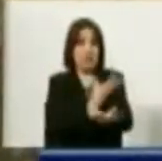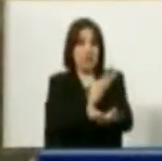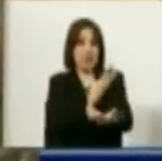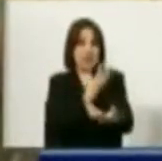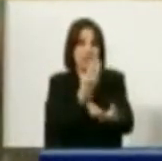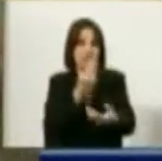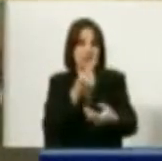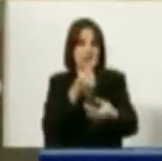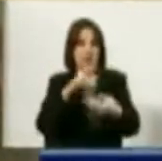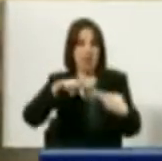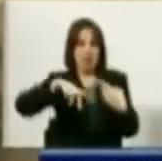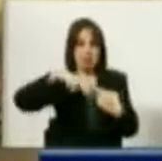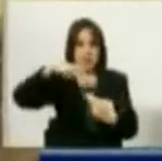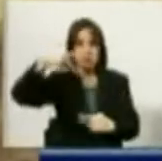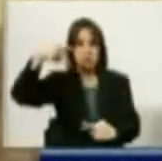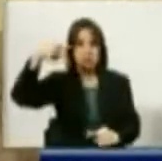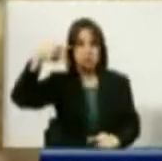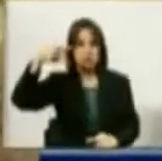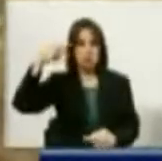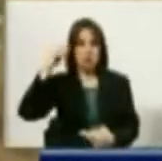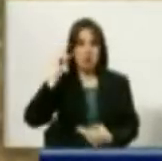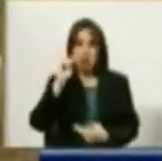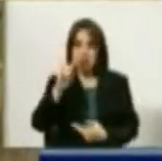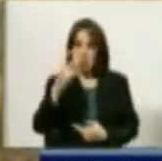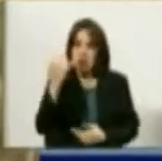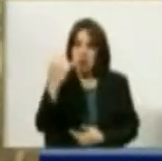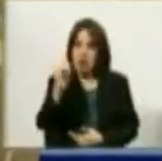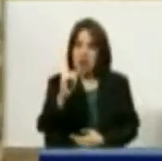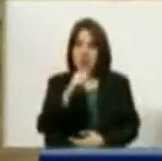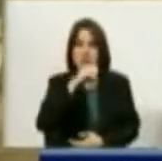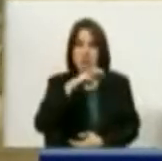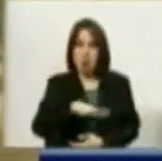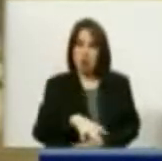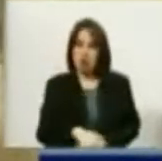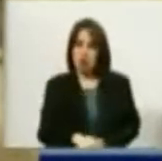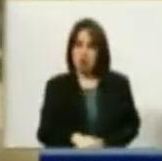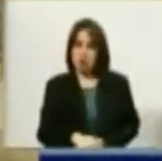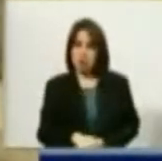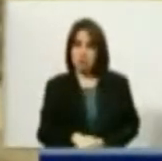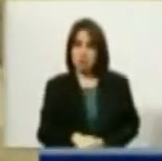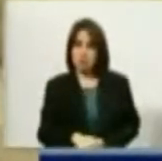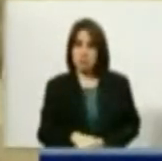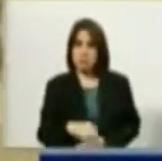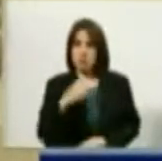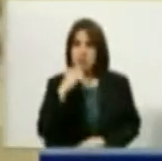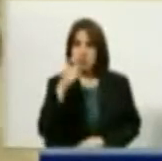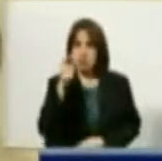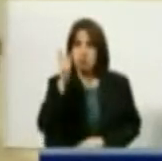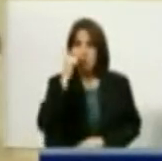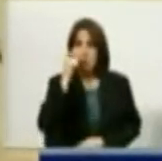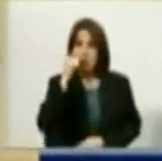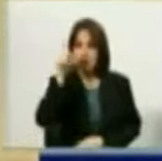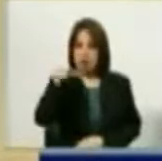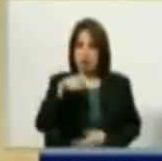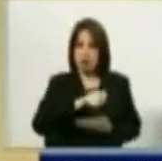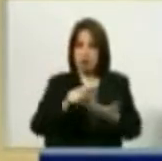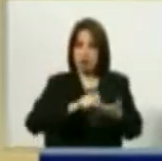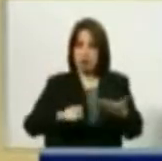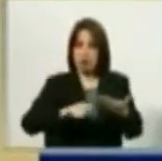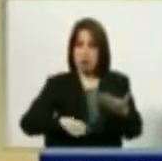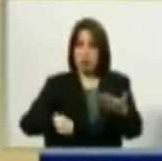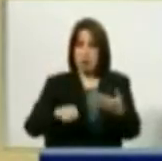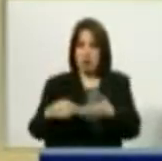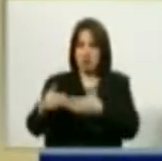en nuestra sangre para fraseo amado el gran timonel ese